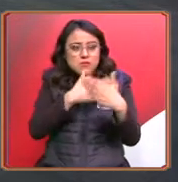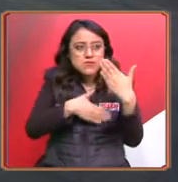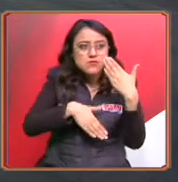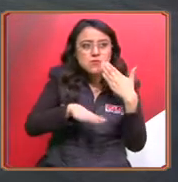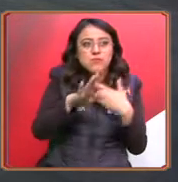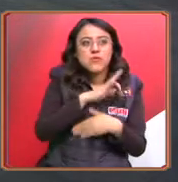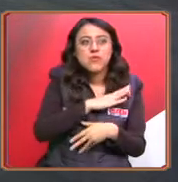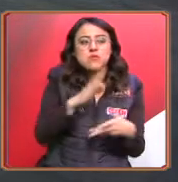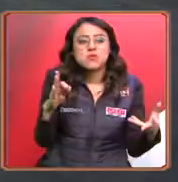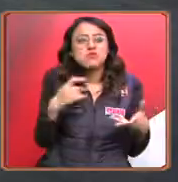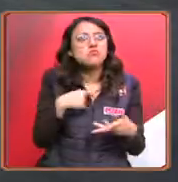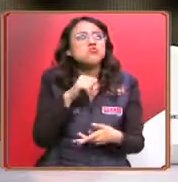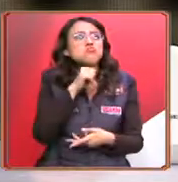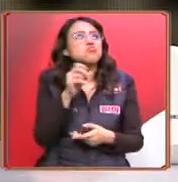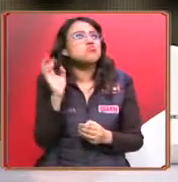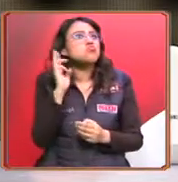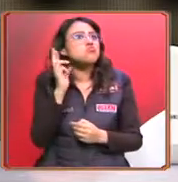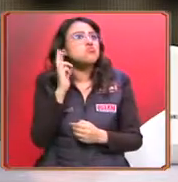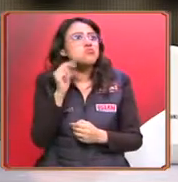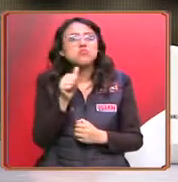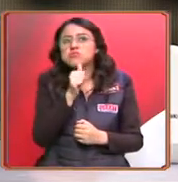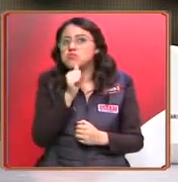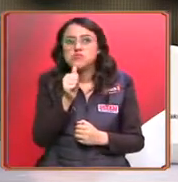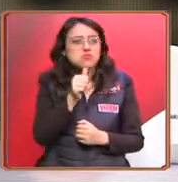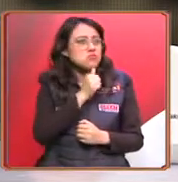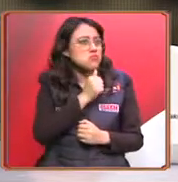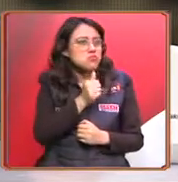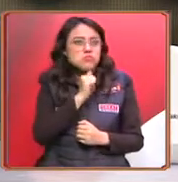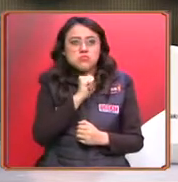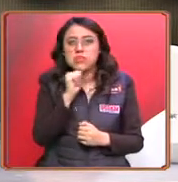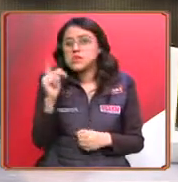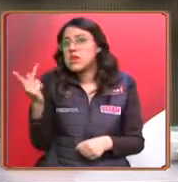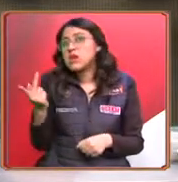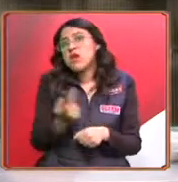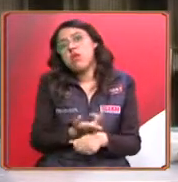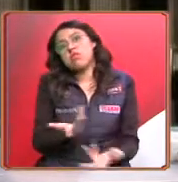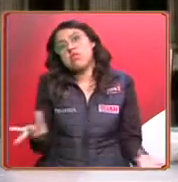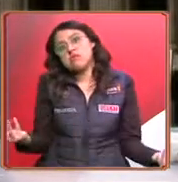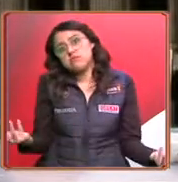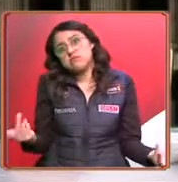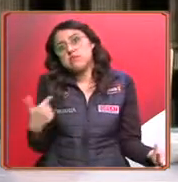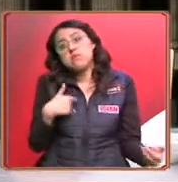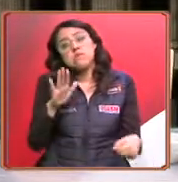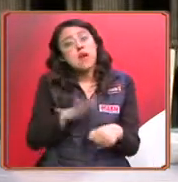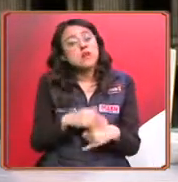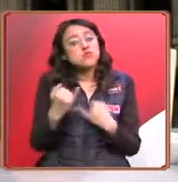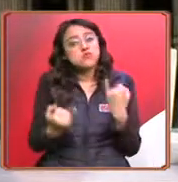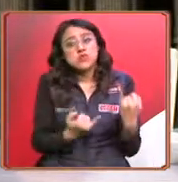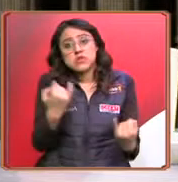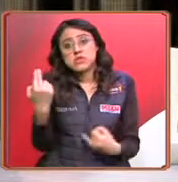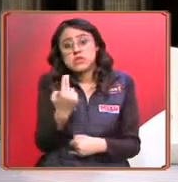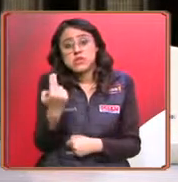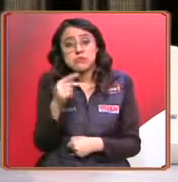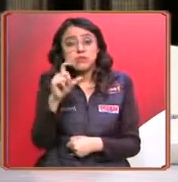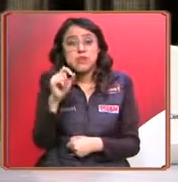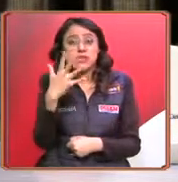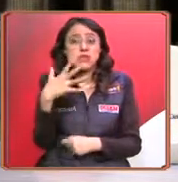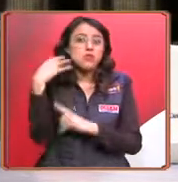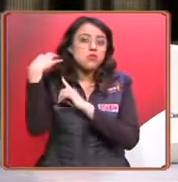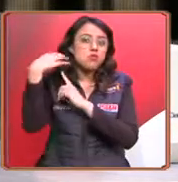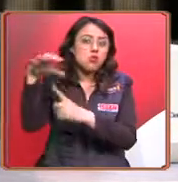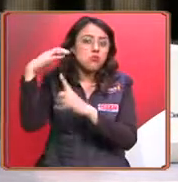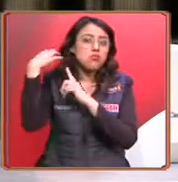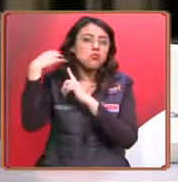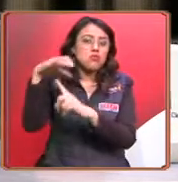meta. Pues yo no escucho sonar ninguna campanada, o sea que nada ha pasado. Tenemos que traer más juguetes. Necesitamos juntar 25 campanadas.